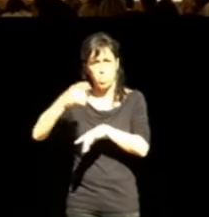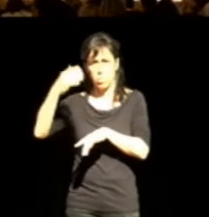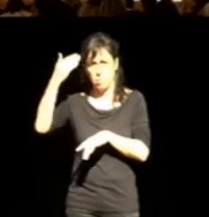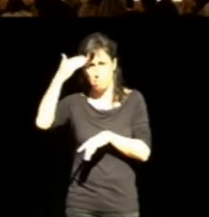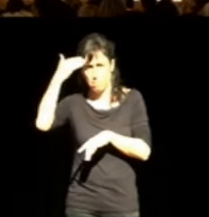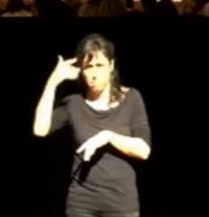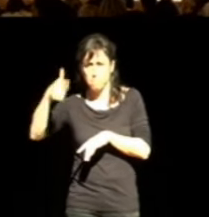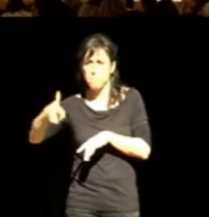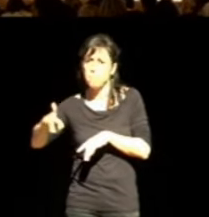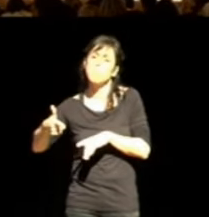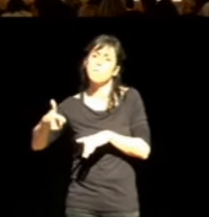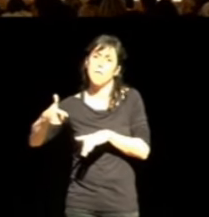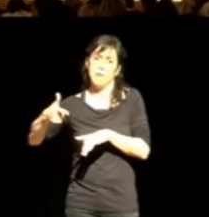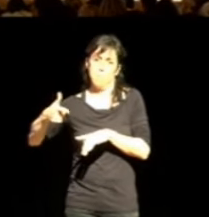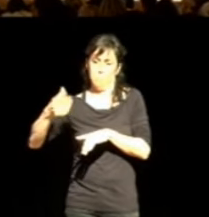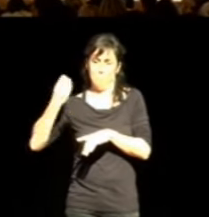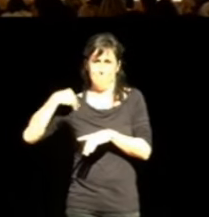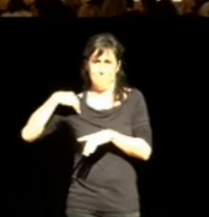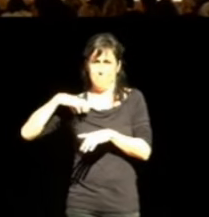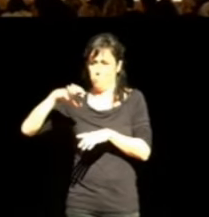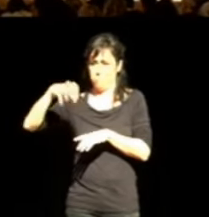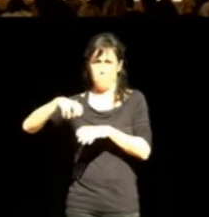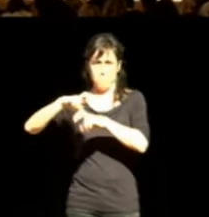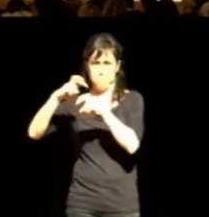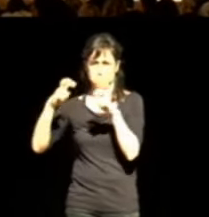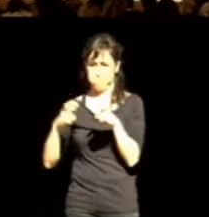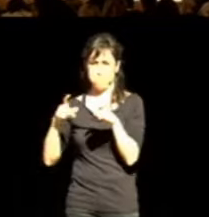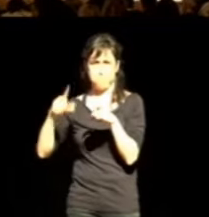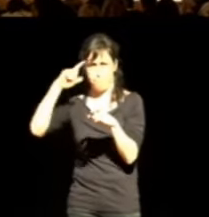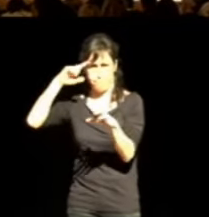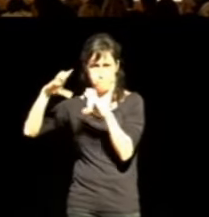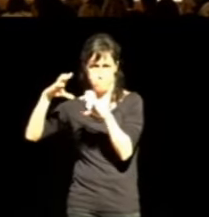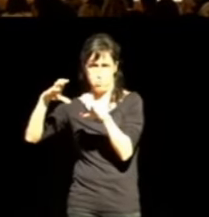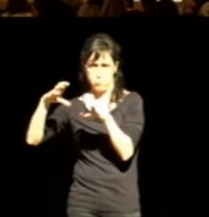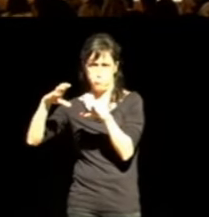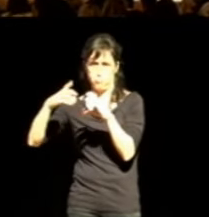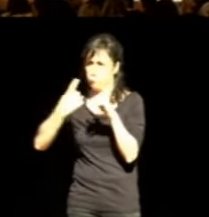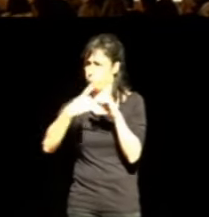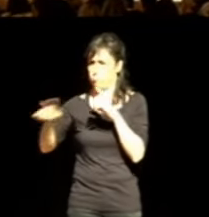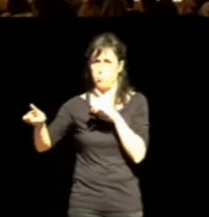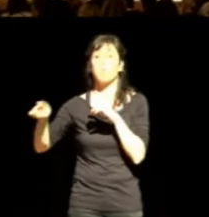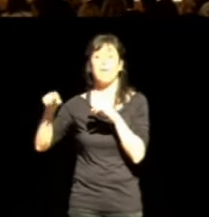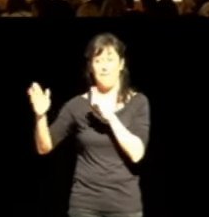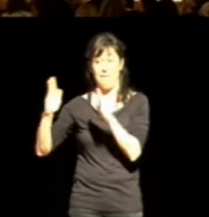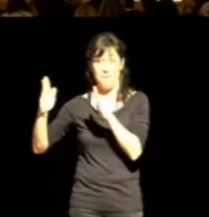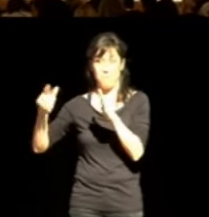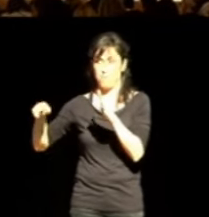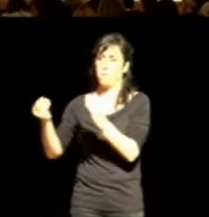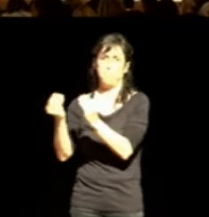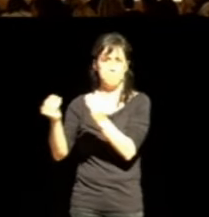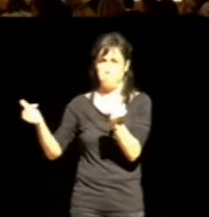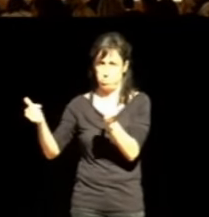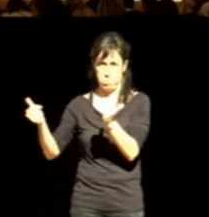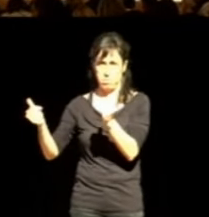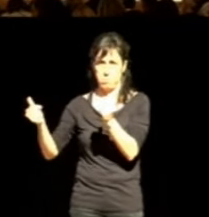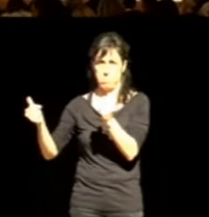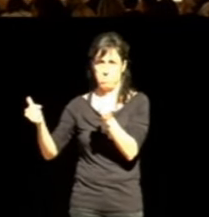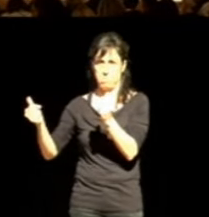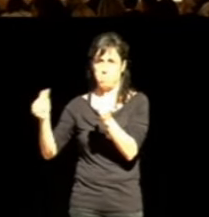los manicomios, y en esa época se disolvieron los manicomios y la gente estuvo